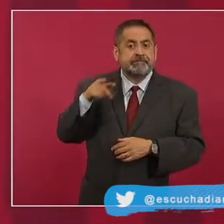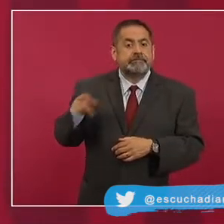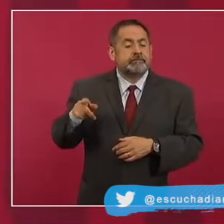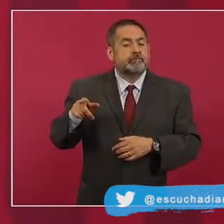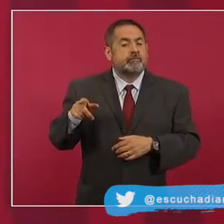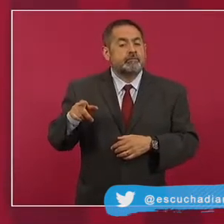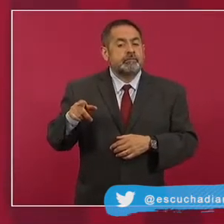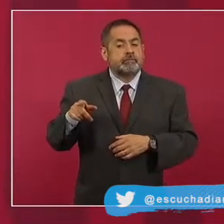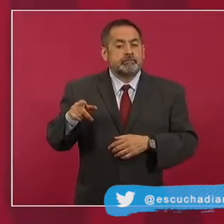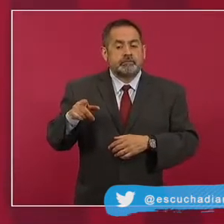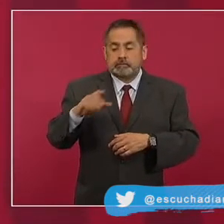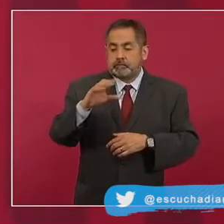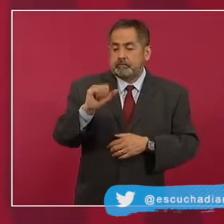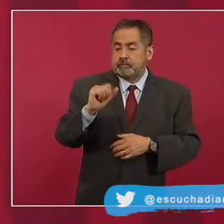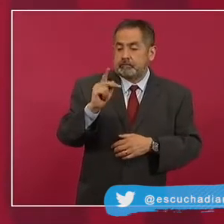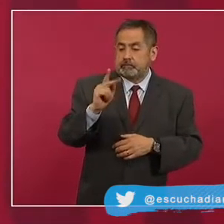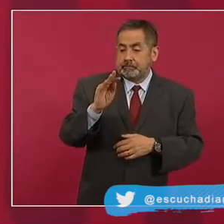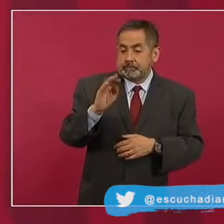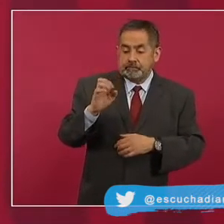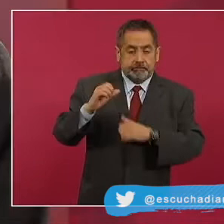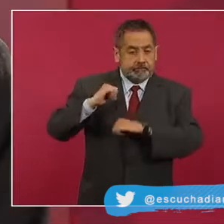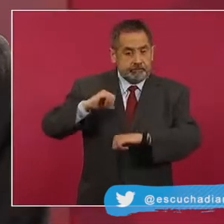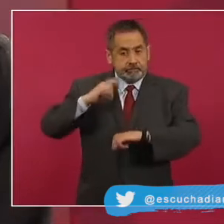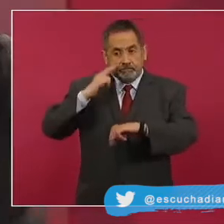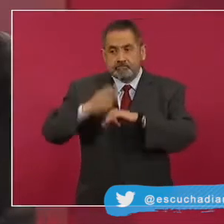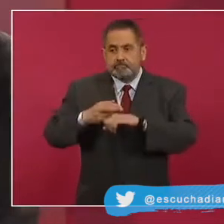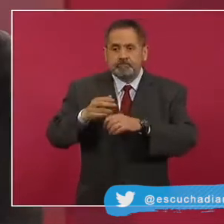y respeto por parte de méxico